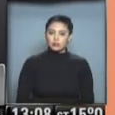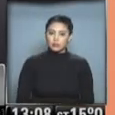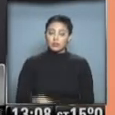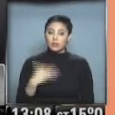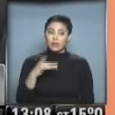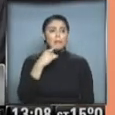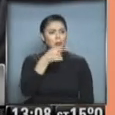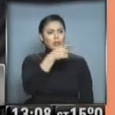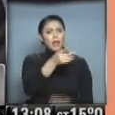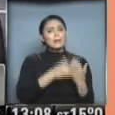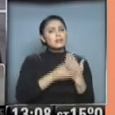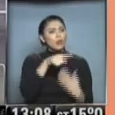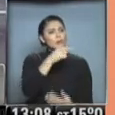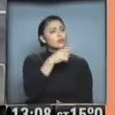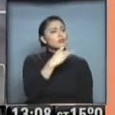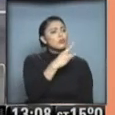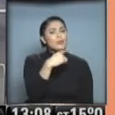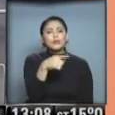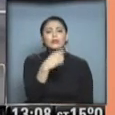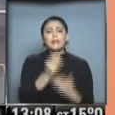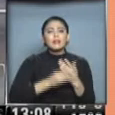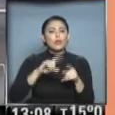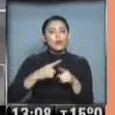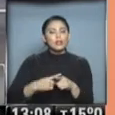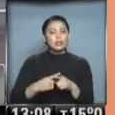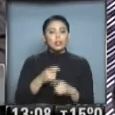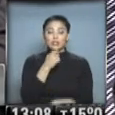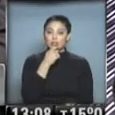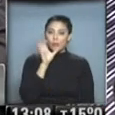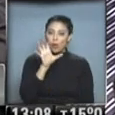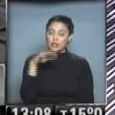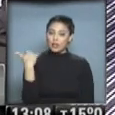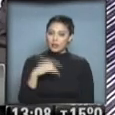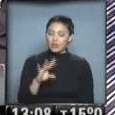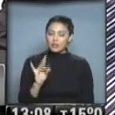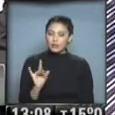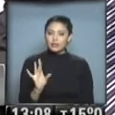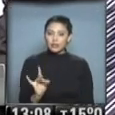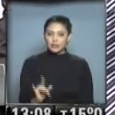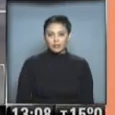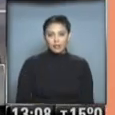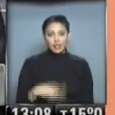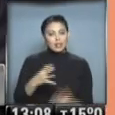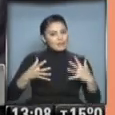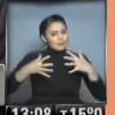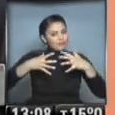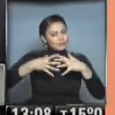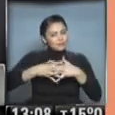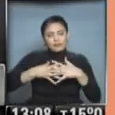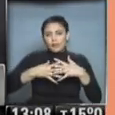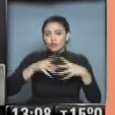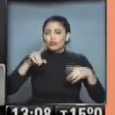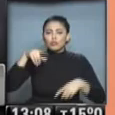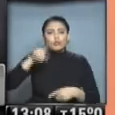frontal ya sus ministros ya tus funcionarios si no es una provincia compleja que hay que articular políticas